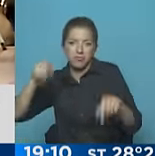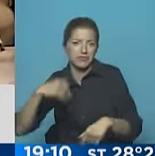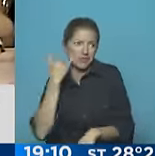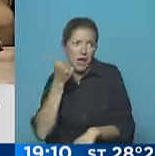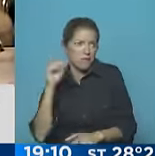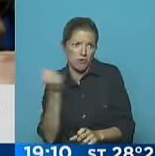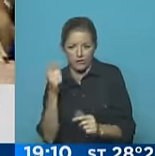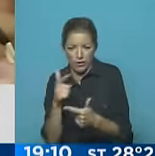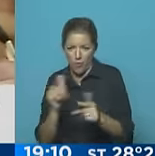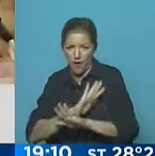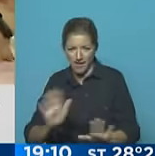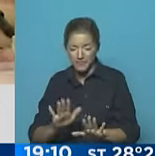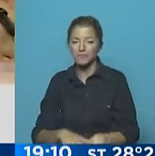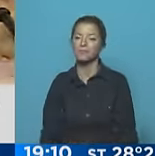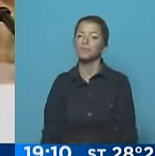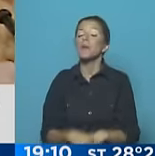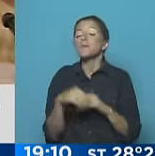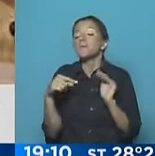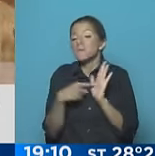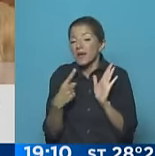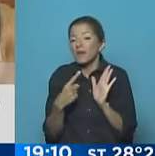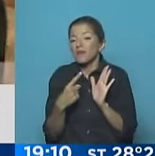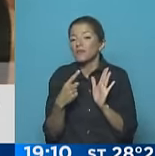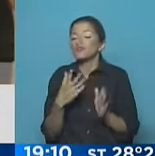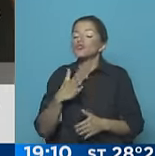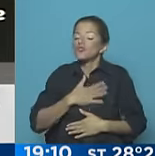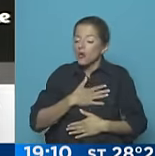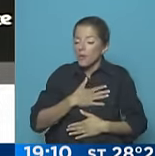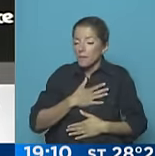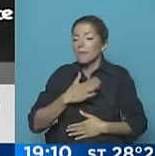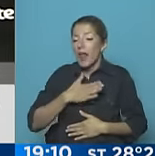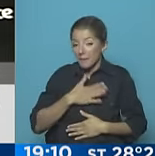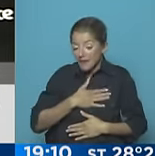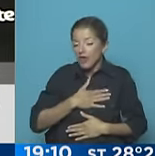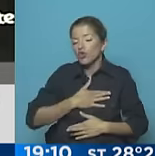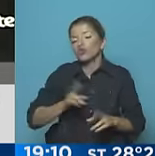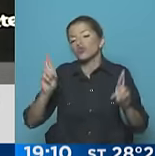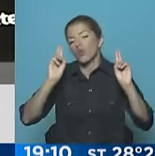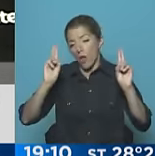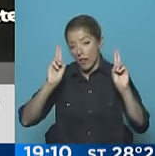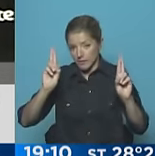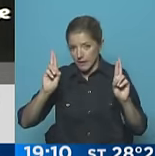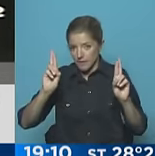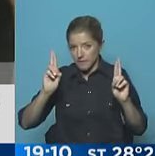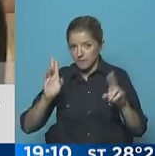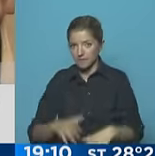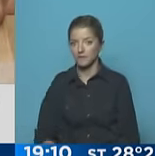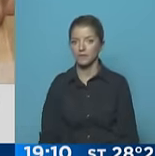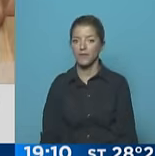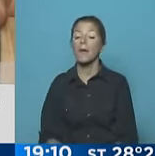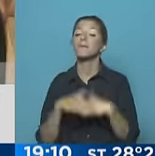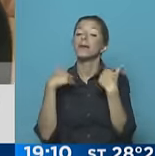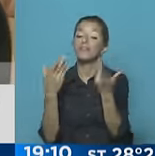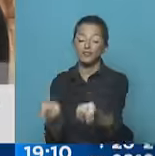ya. Pero por lo menos tuve, para mí ha sido una gran suerte, un gran beneficio que se